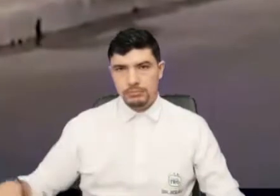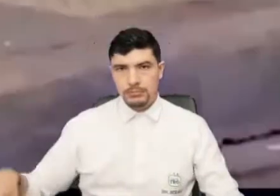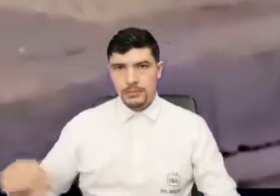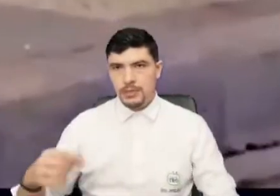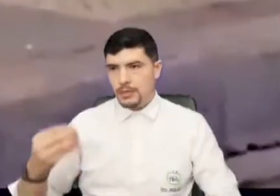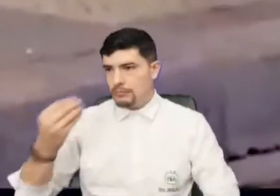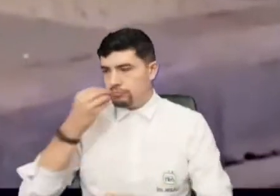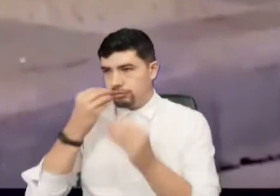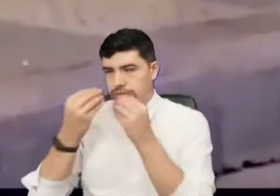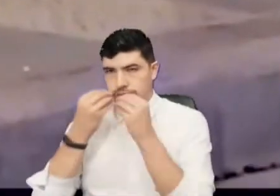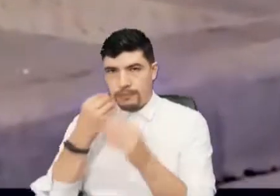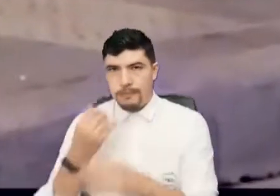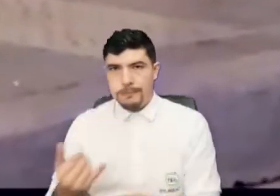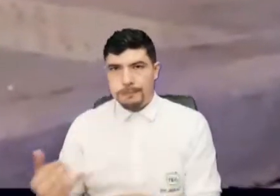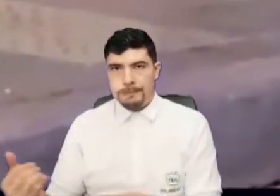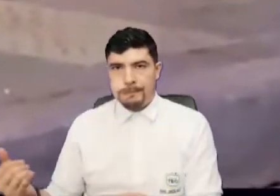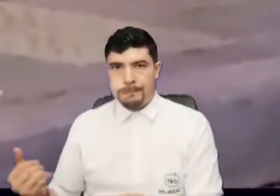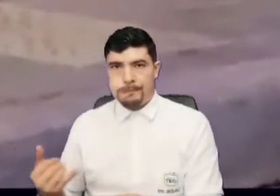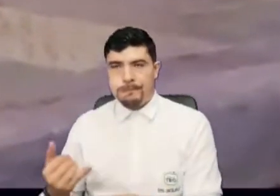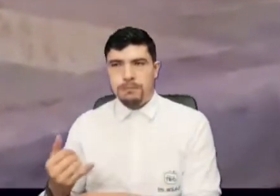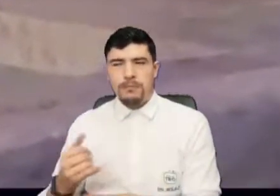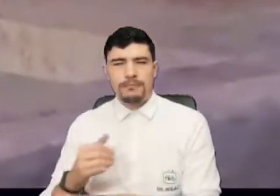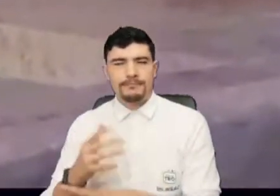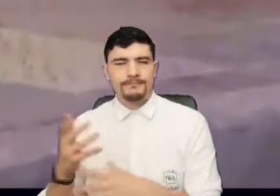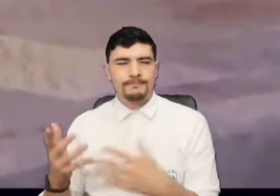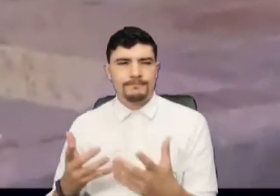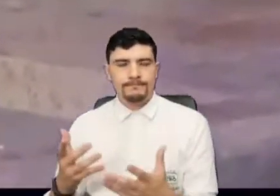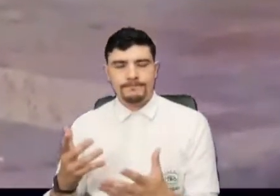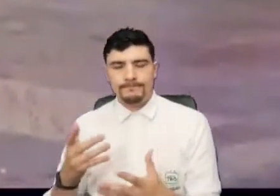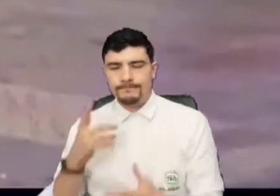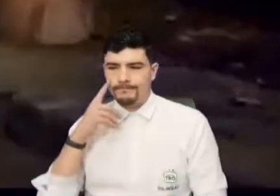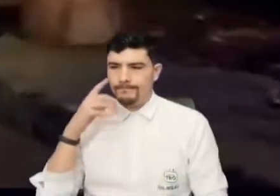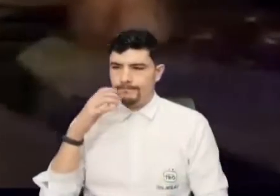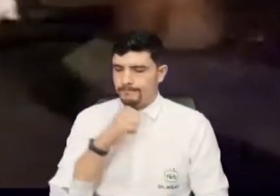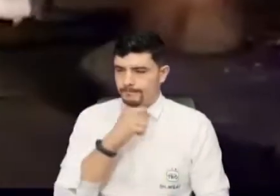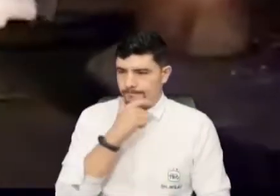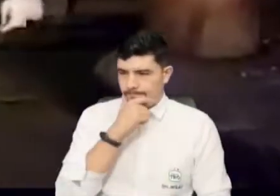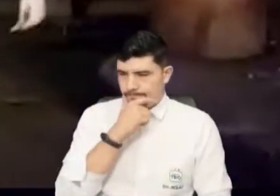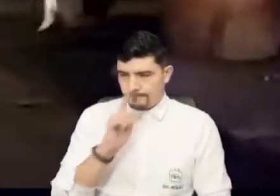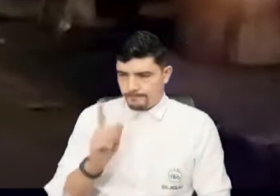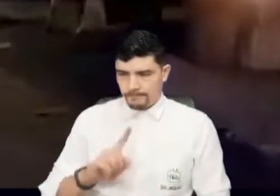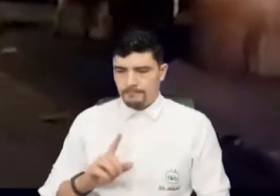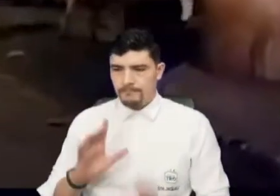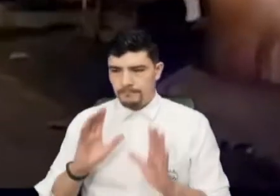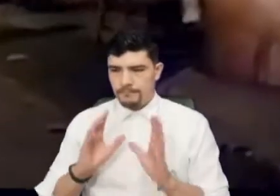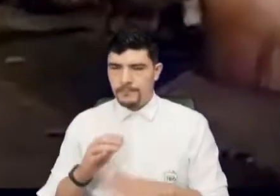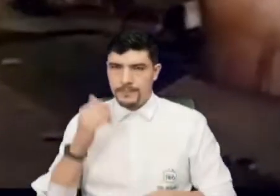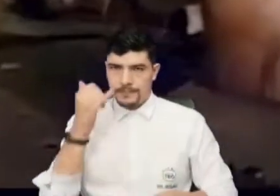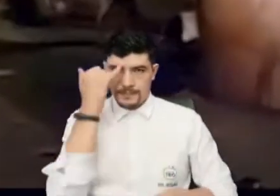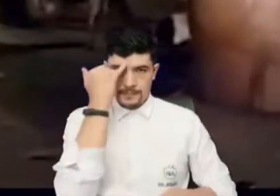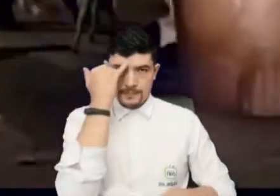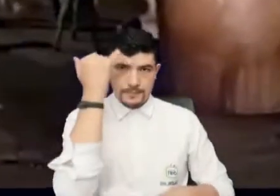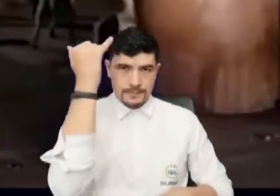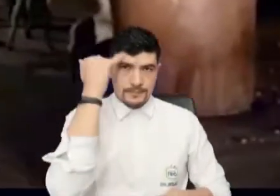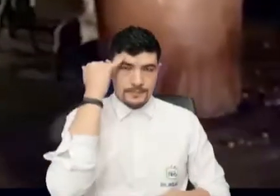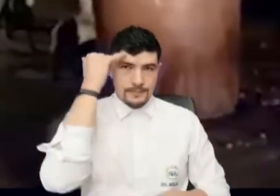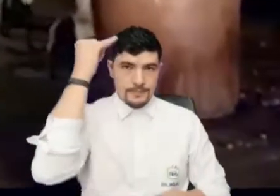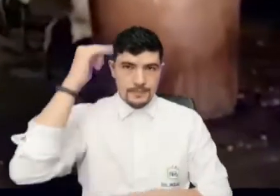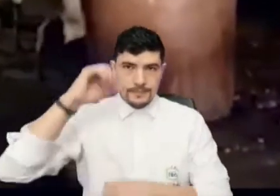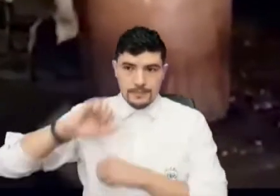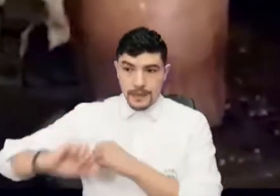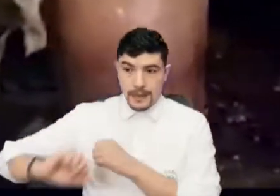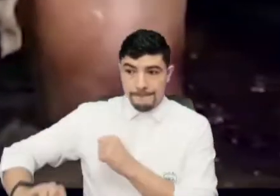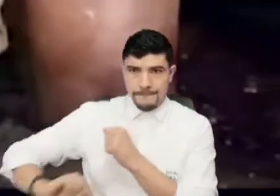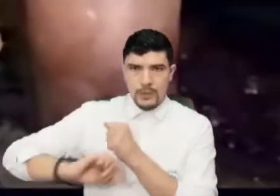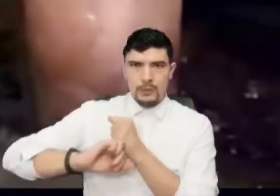los animalitos sin hogar después nos ayudamos bien bajo la del acompañamiento y